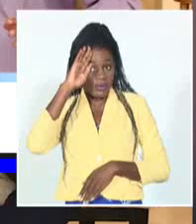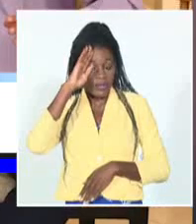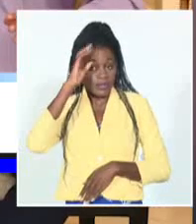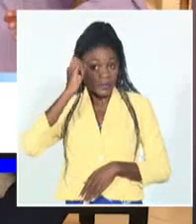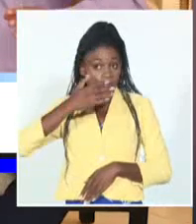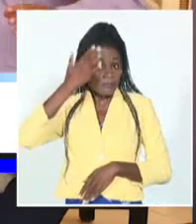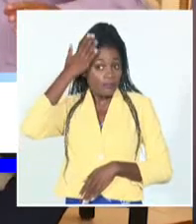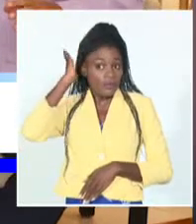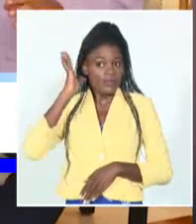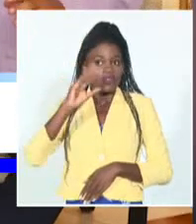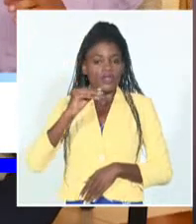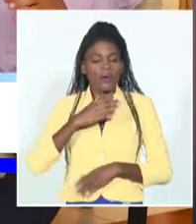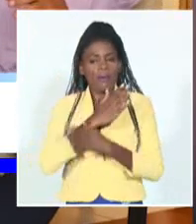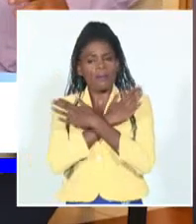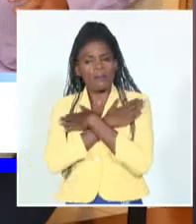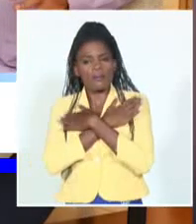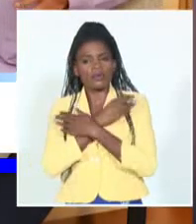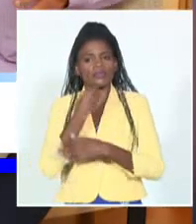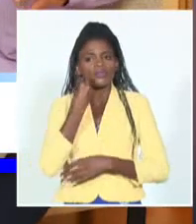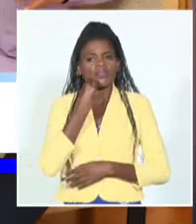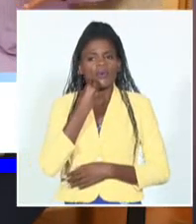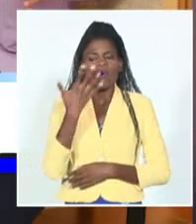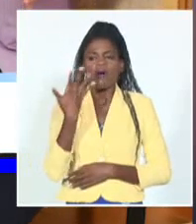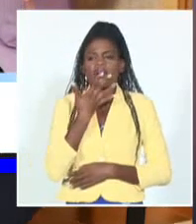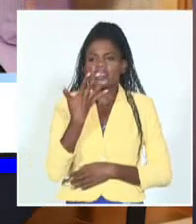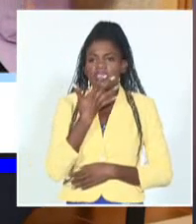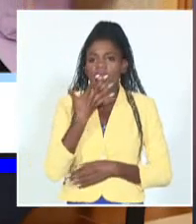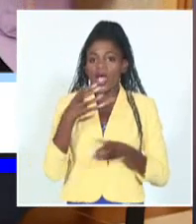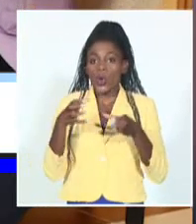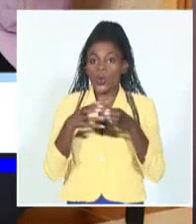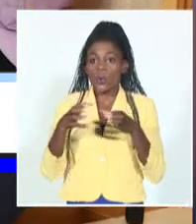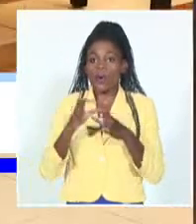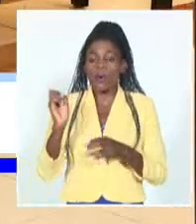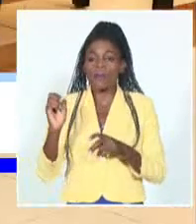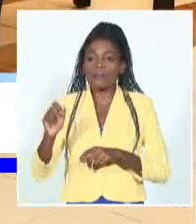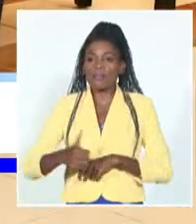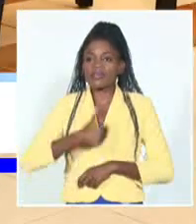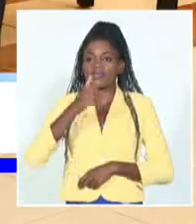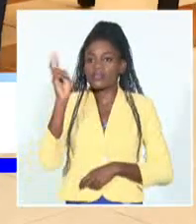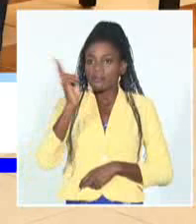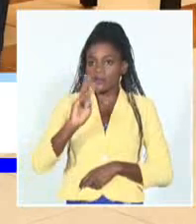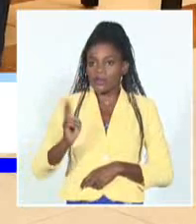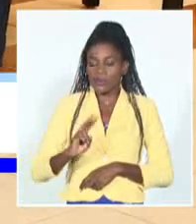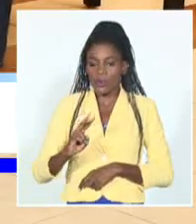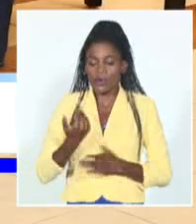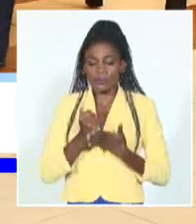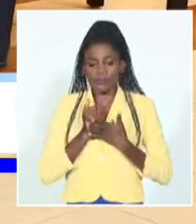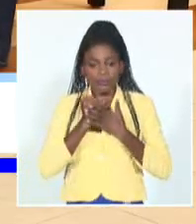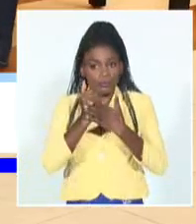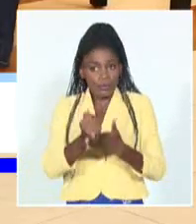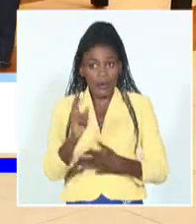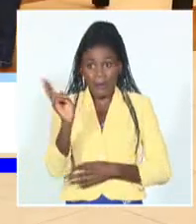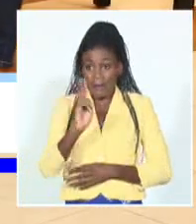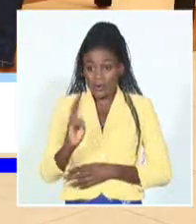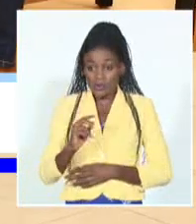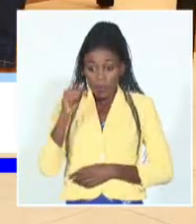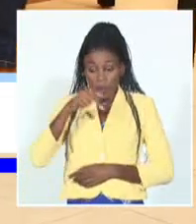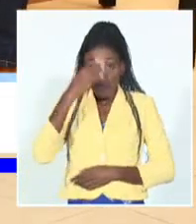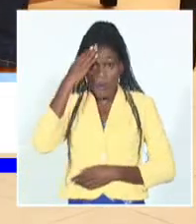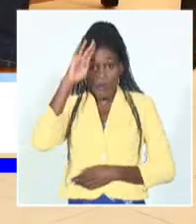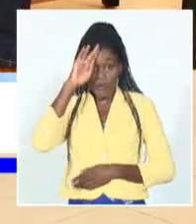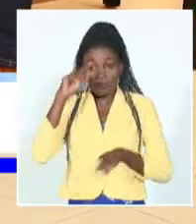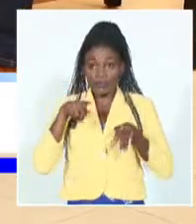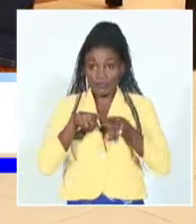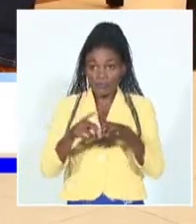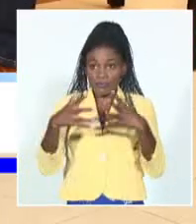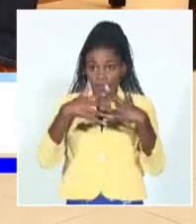venezolano, Nicolás Maduro Moros, y a su equipo de gobierno, al tiempo que agradeció la permanente solidaridad de Venezuela con la mayor de las Antillas y